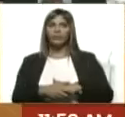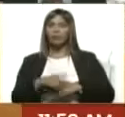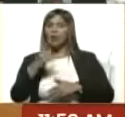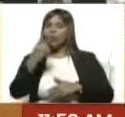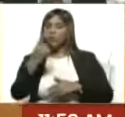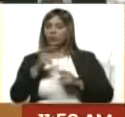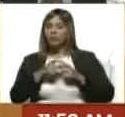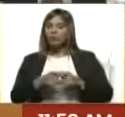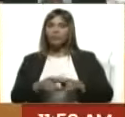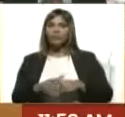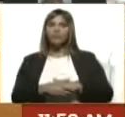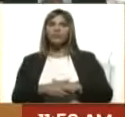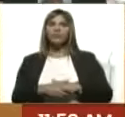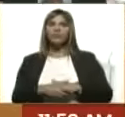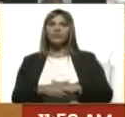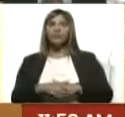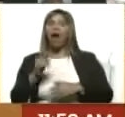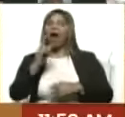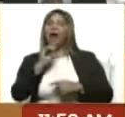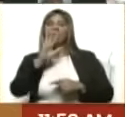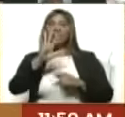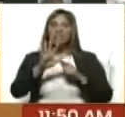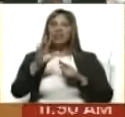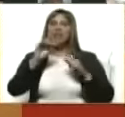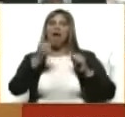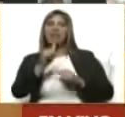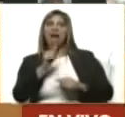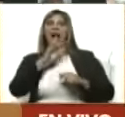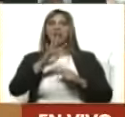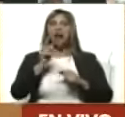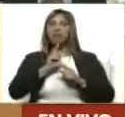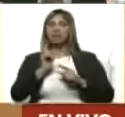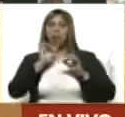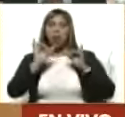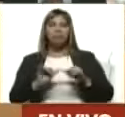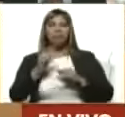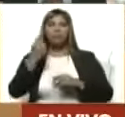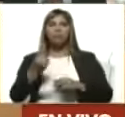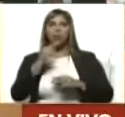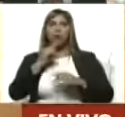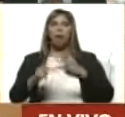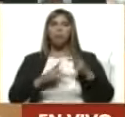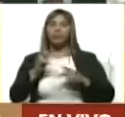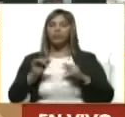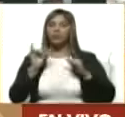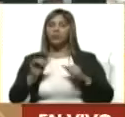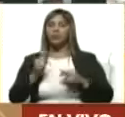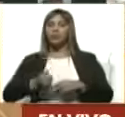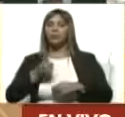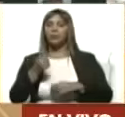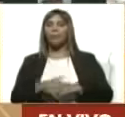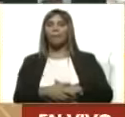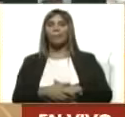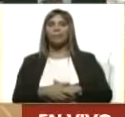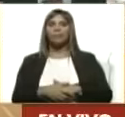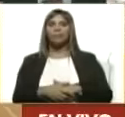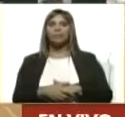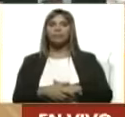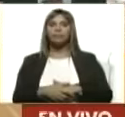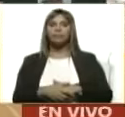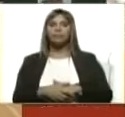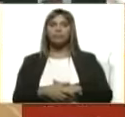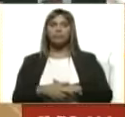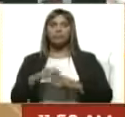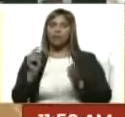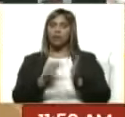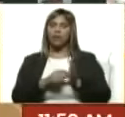voto. No son cinco ni son cuatro, sino que es un solo voto y el proceso es mucho más, debe ser mucho